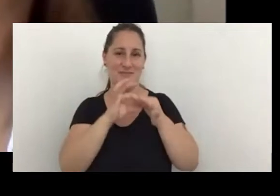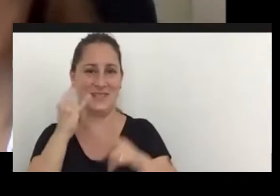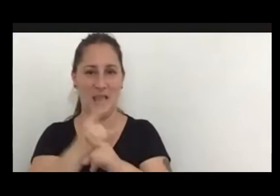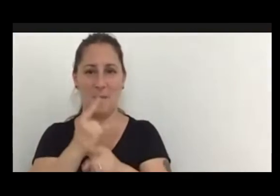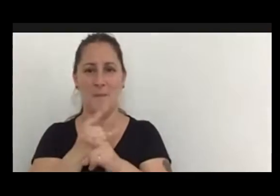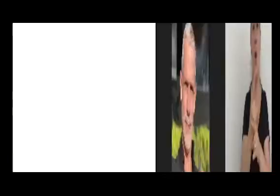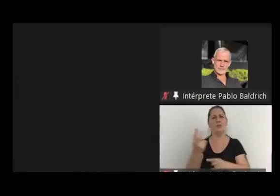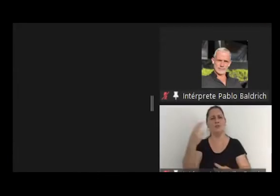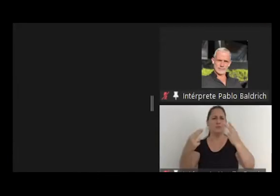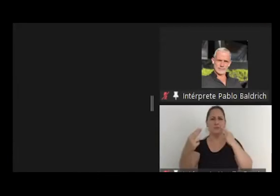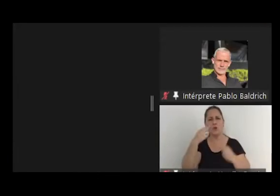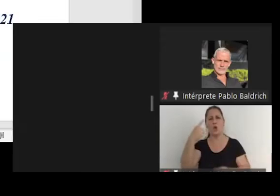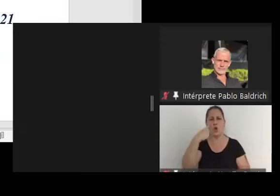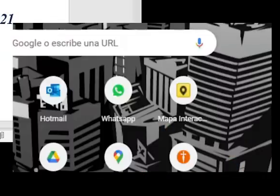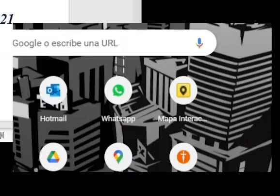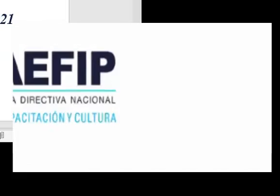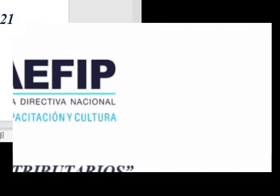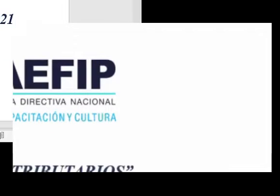siguen habitualmente mes a mes,